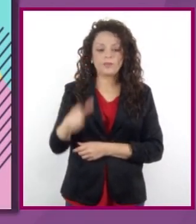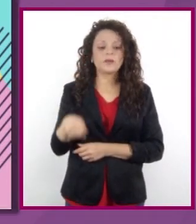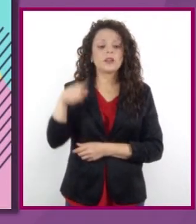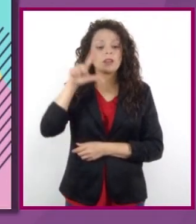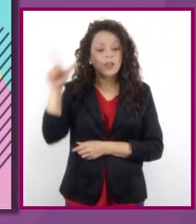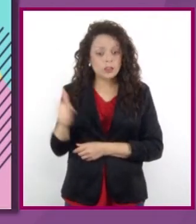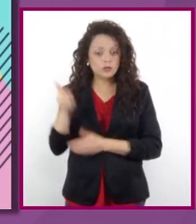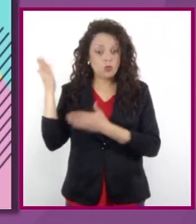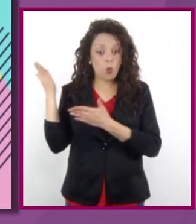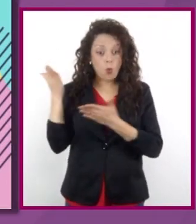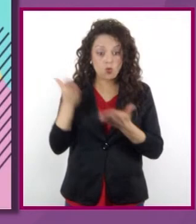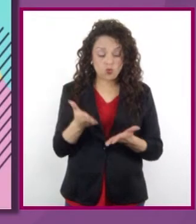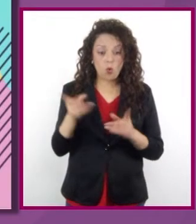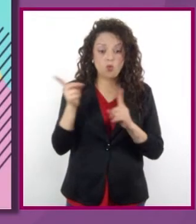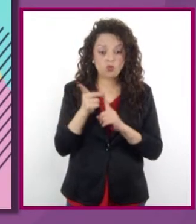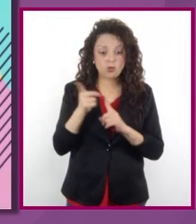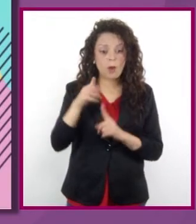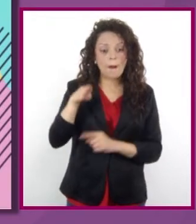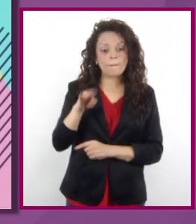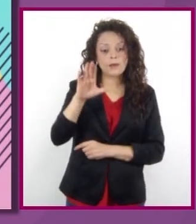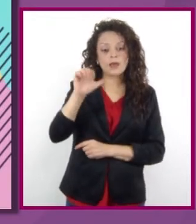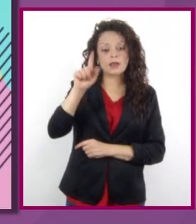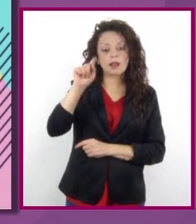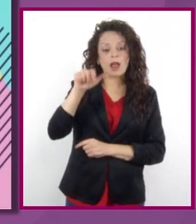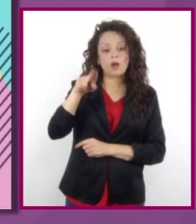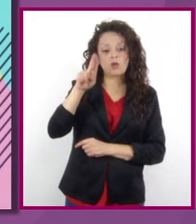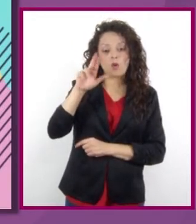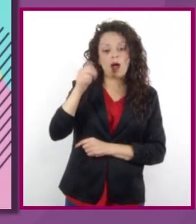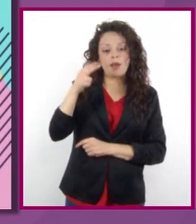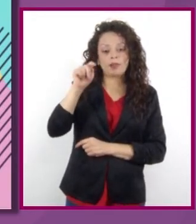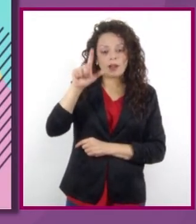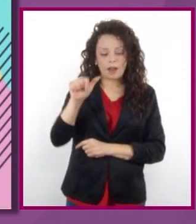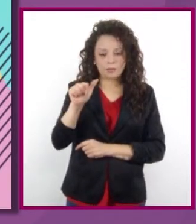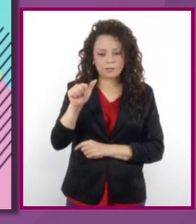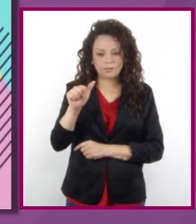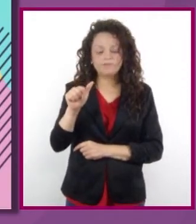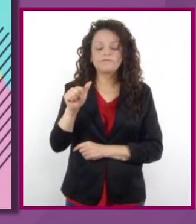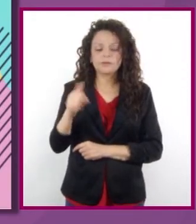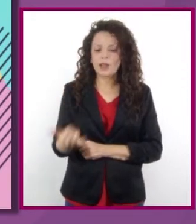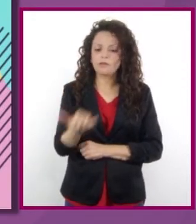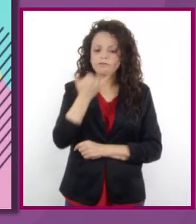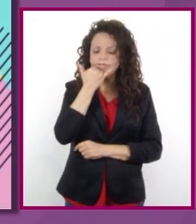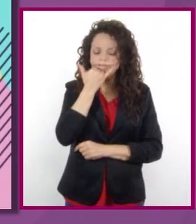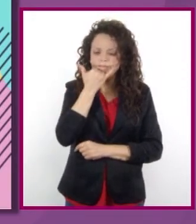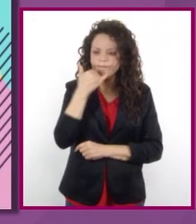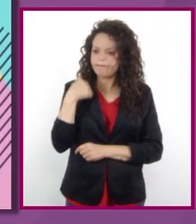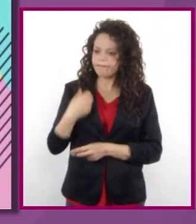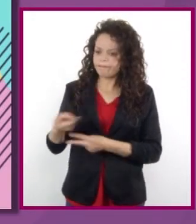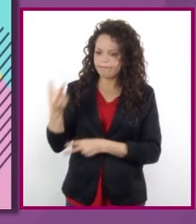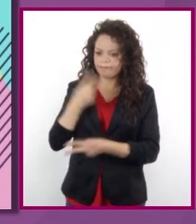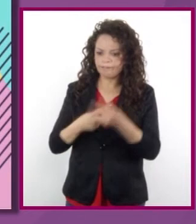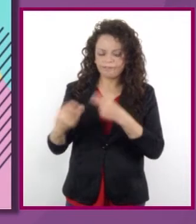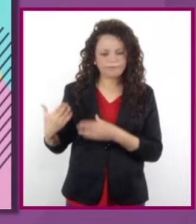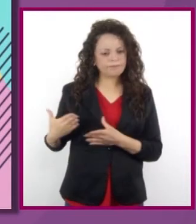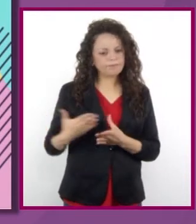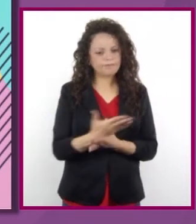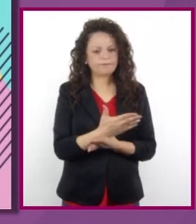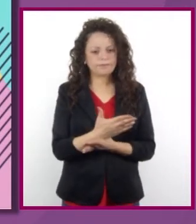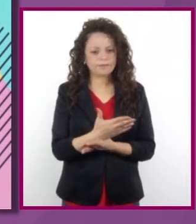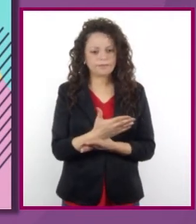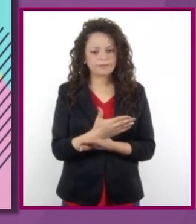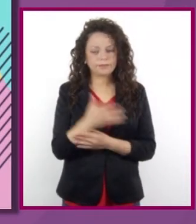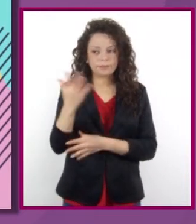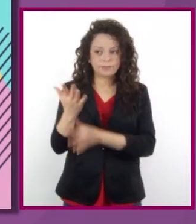Moctezuma y díjole: Señor y rey nuestro, perdóname mi atrevimiento. Díjole Moctezuma